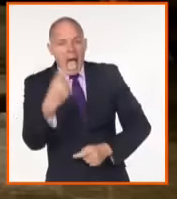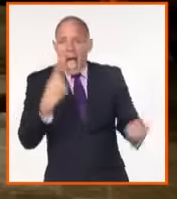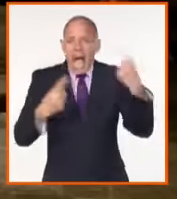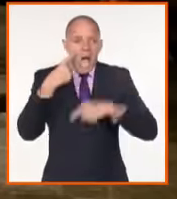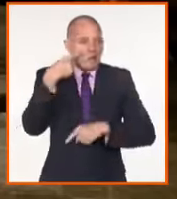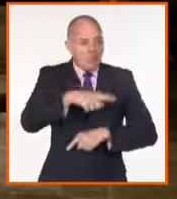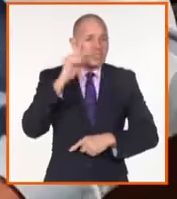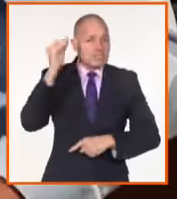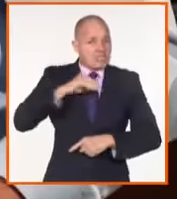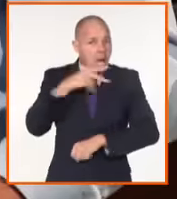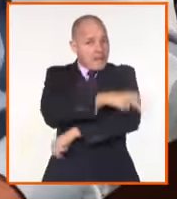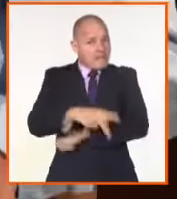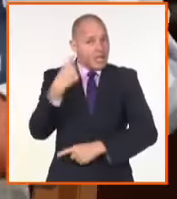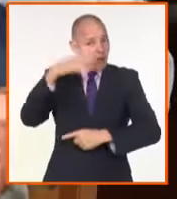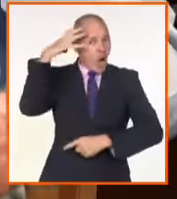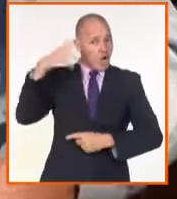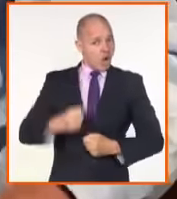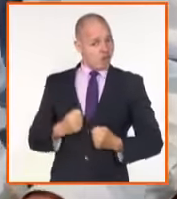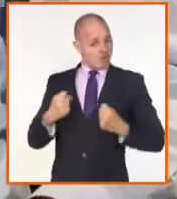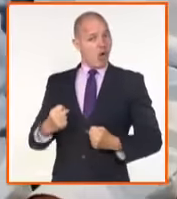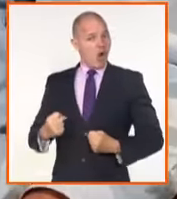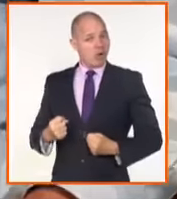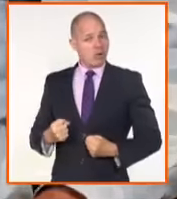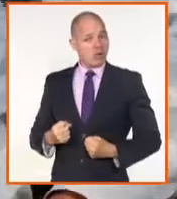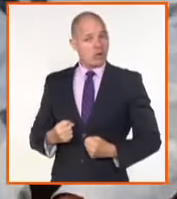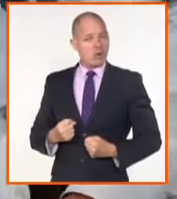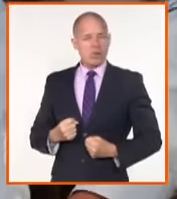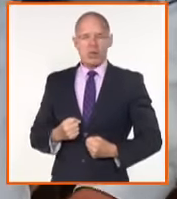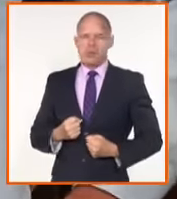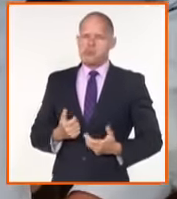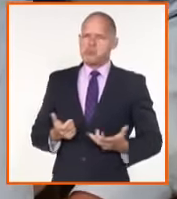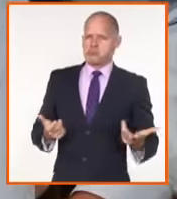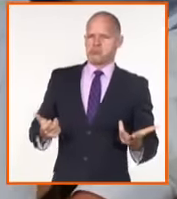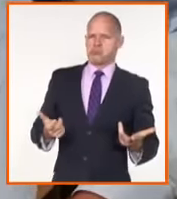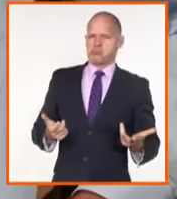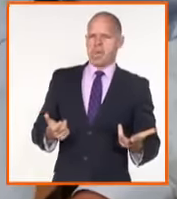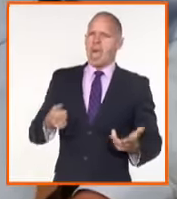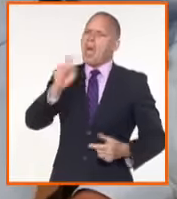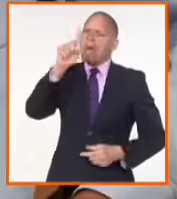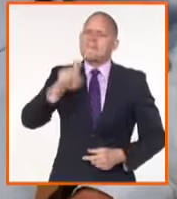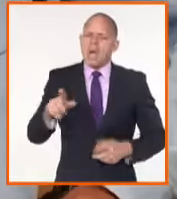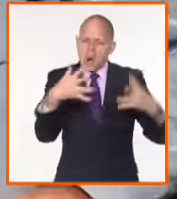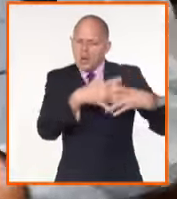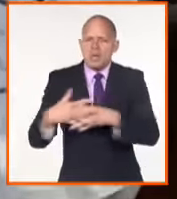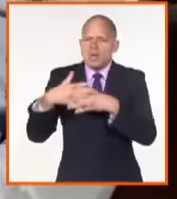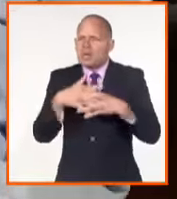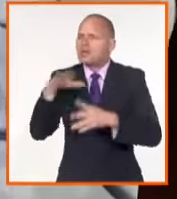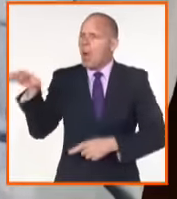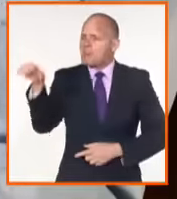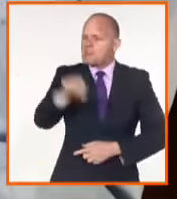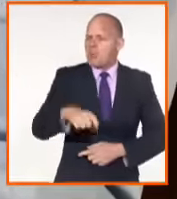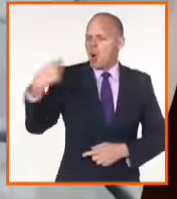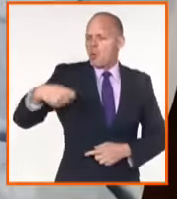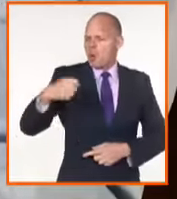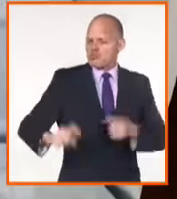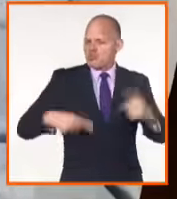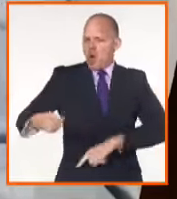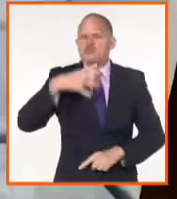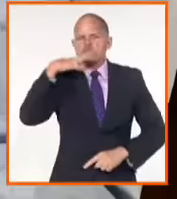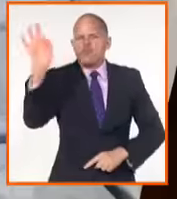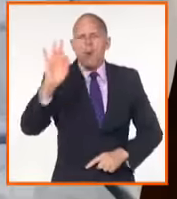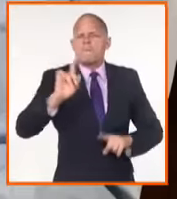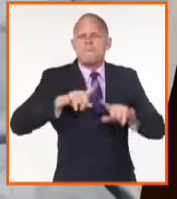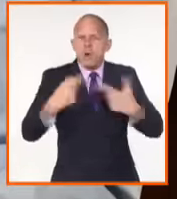Unidos. ¿Por qué los Estados Unidos nunca lo han sentado en un banco de acusados como violador de los derechos